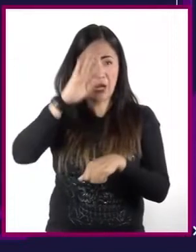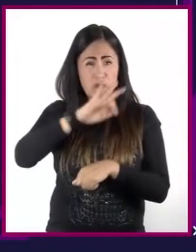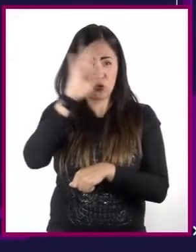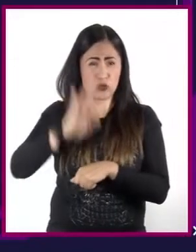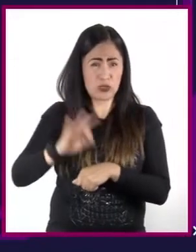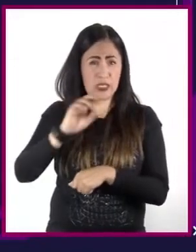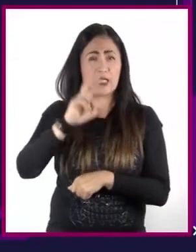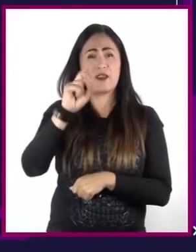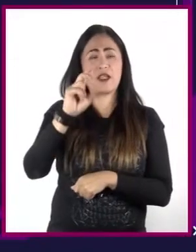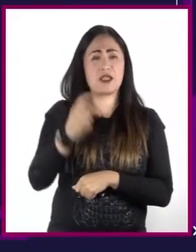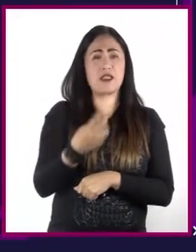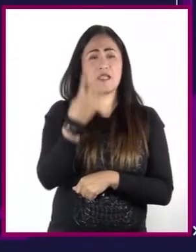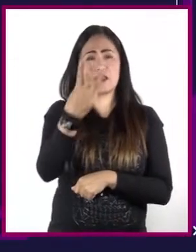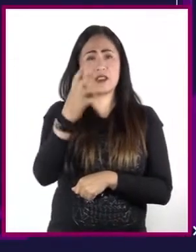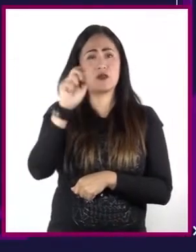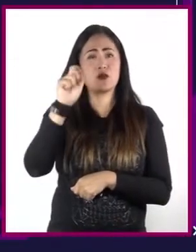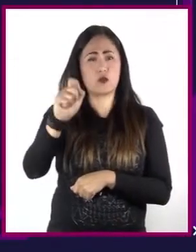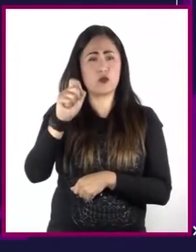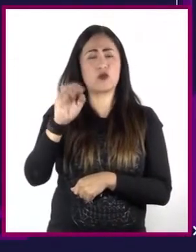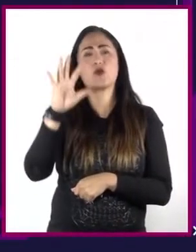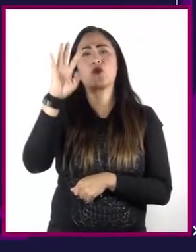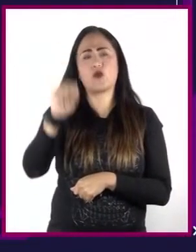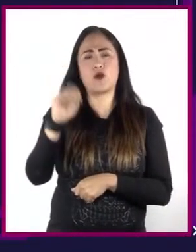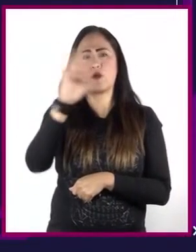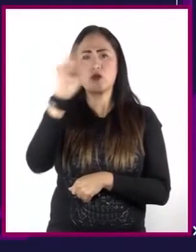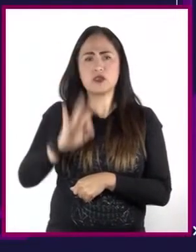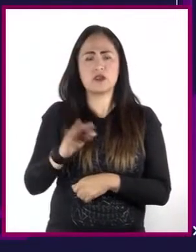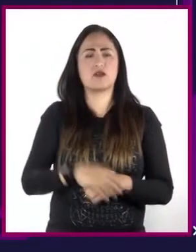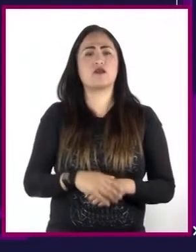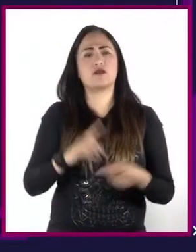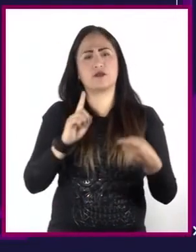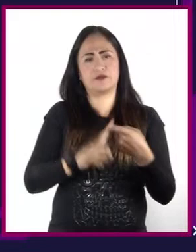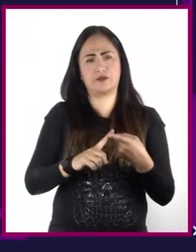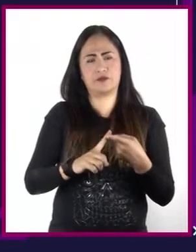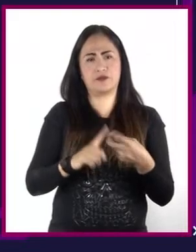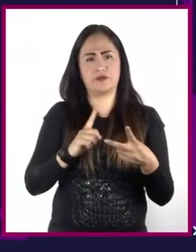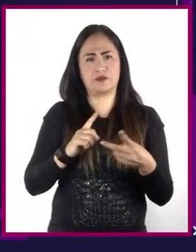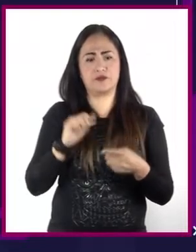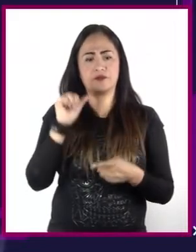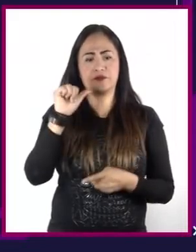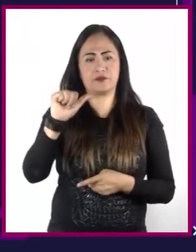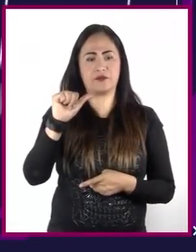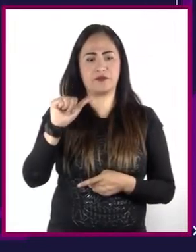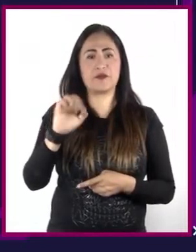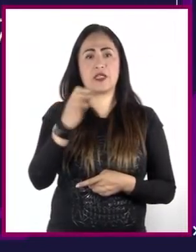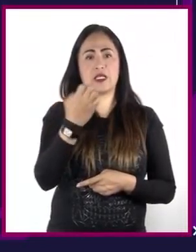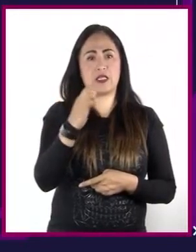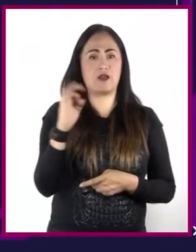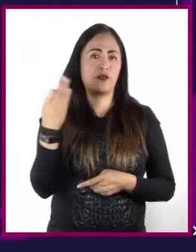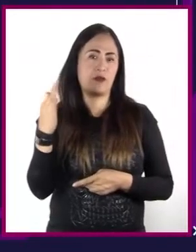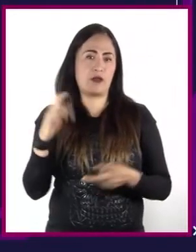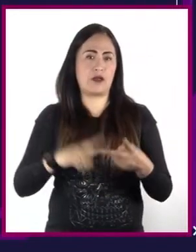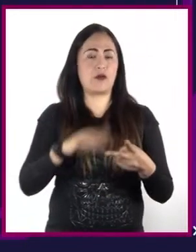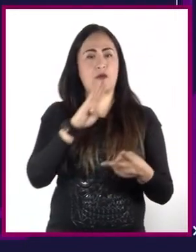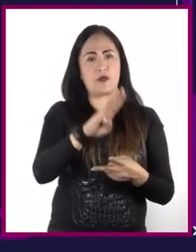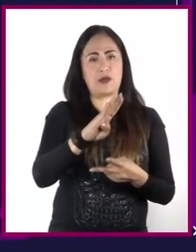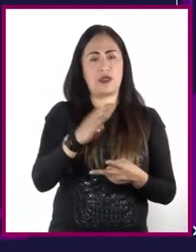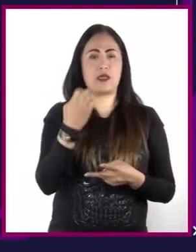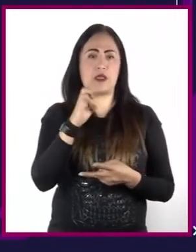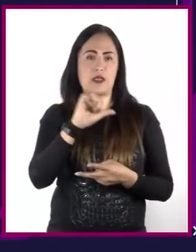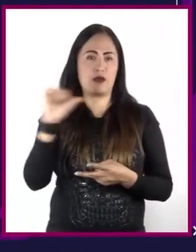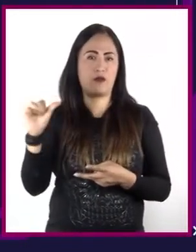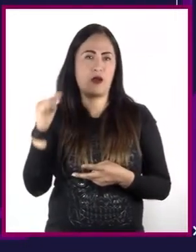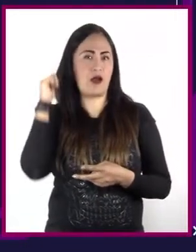de 33.9%? Opciones A, enero-febrero, B,